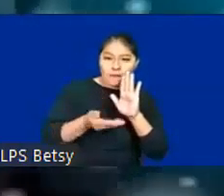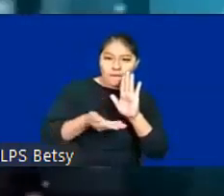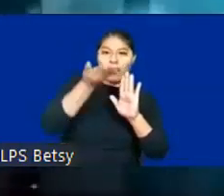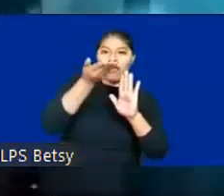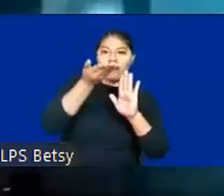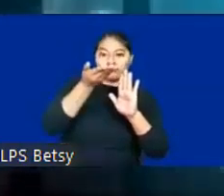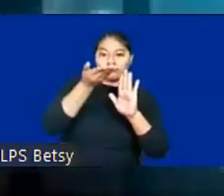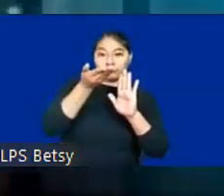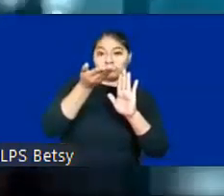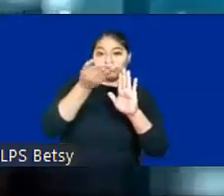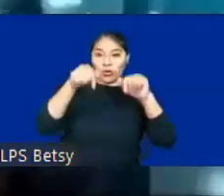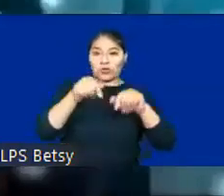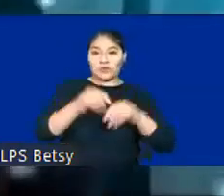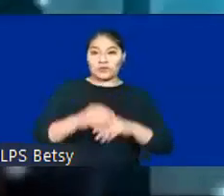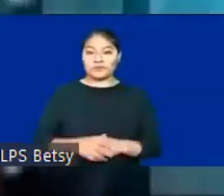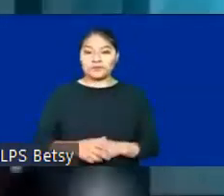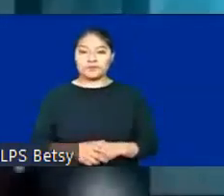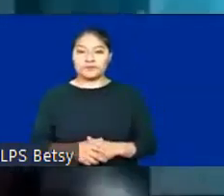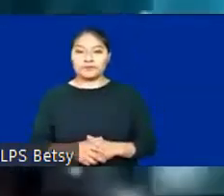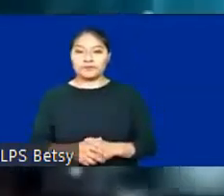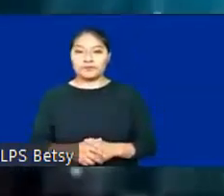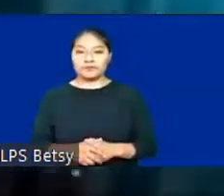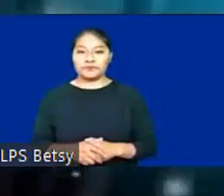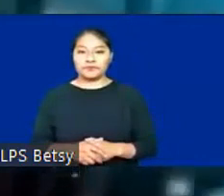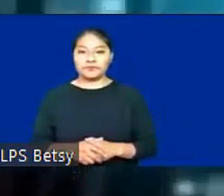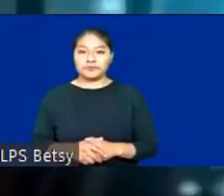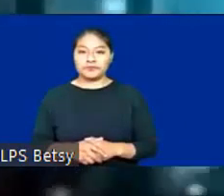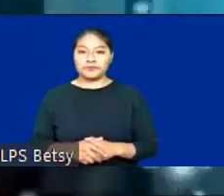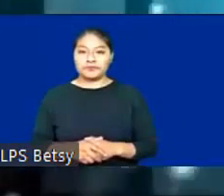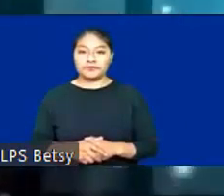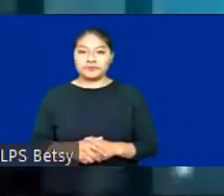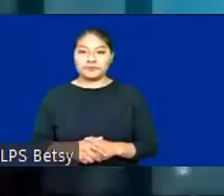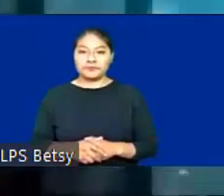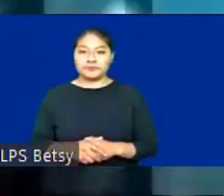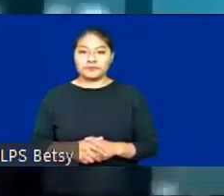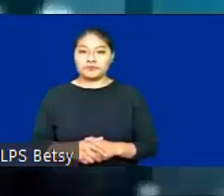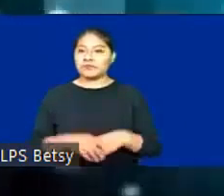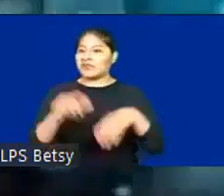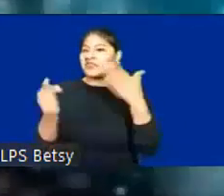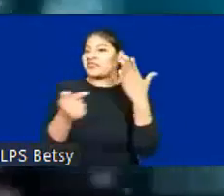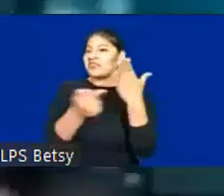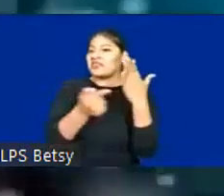¿Qué tecnología utilizamos en esta plataforma? Una tecnología que se llama la firma electrónica,